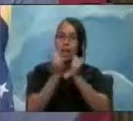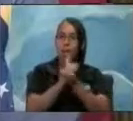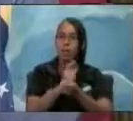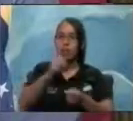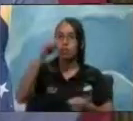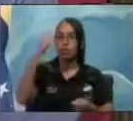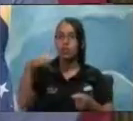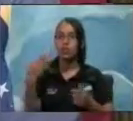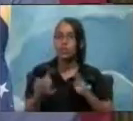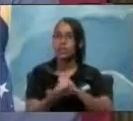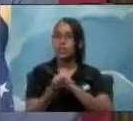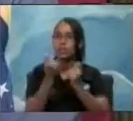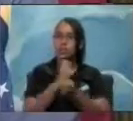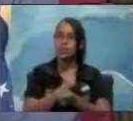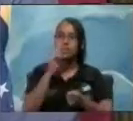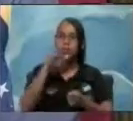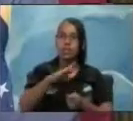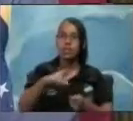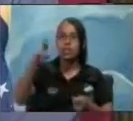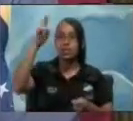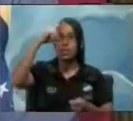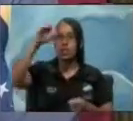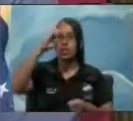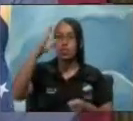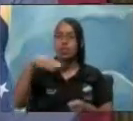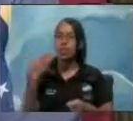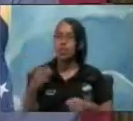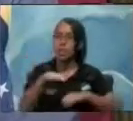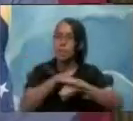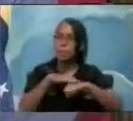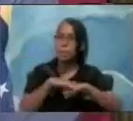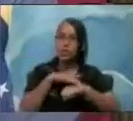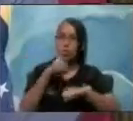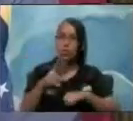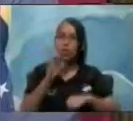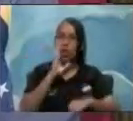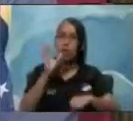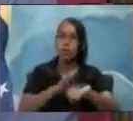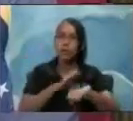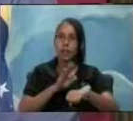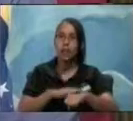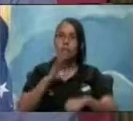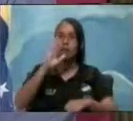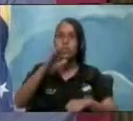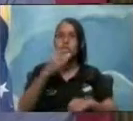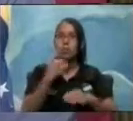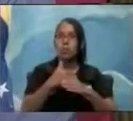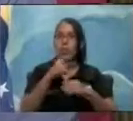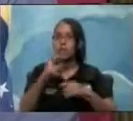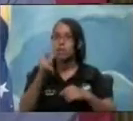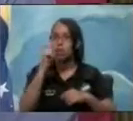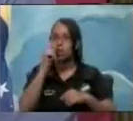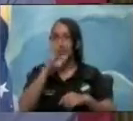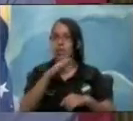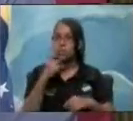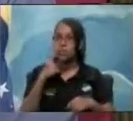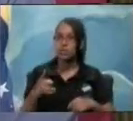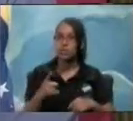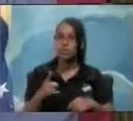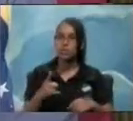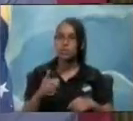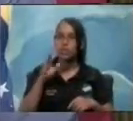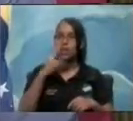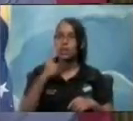hay un Dios que transforma. Están reconociendo que hay un Dios que perdona los pecados. Así como Pedro le estaba diciendo acá a estos